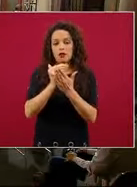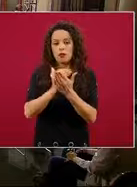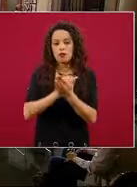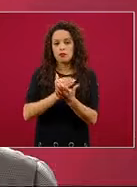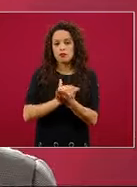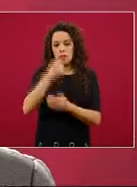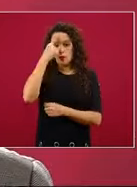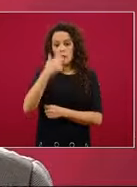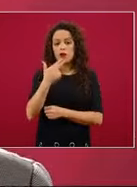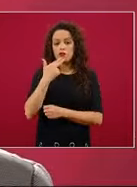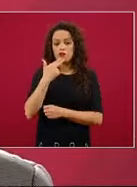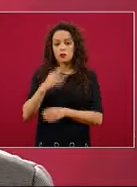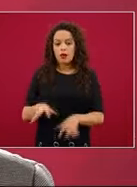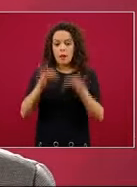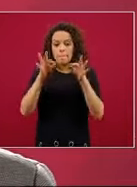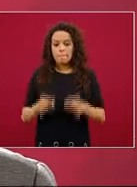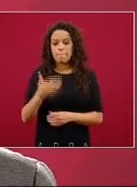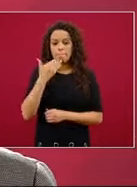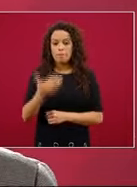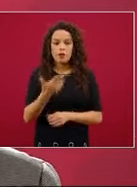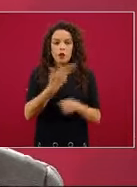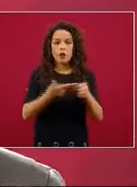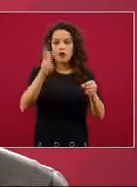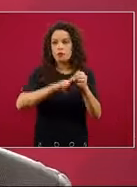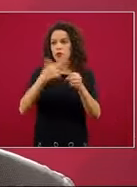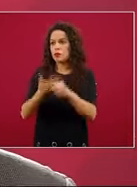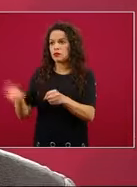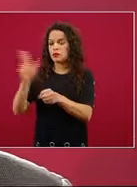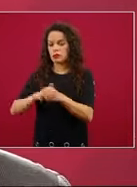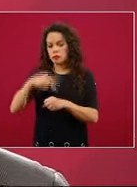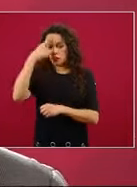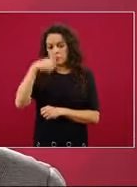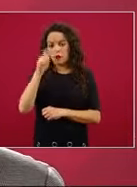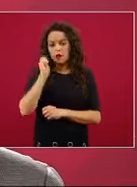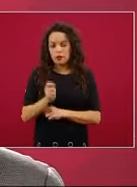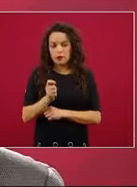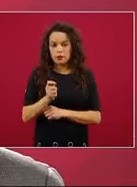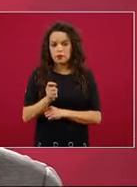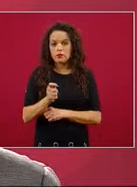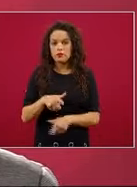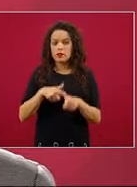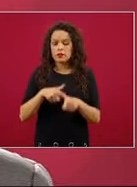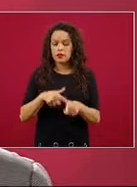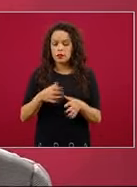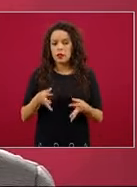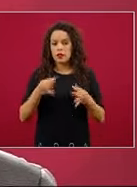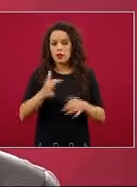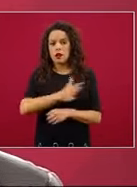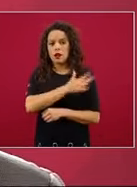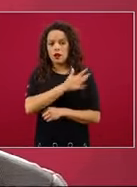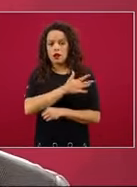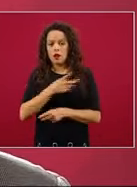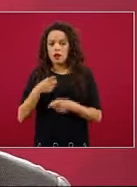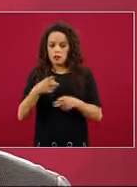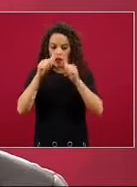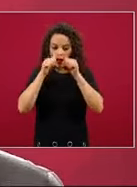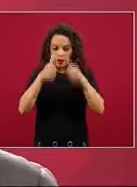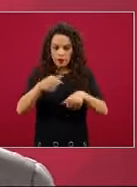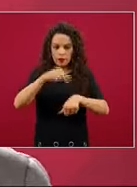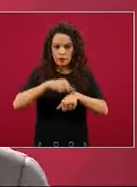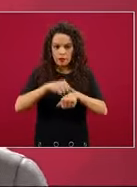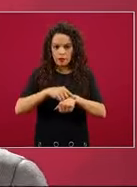de uso óptimo de las instalaciones hospitalarias para la continuidad y calidad de la atención médica durante